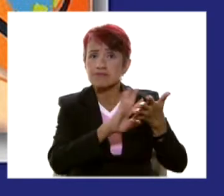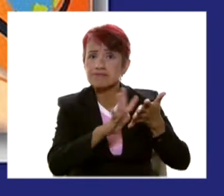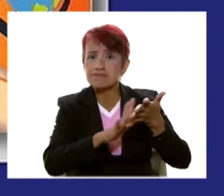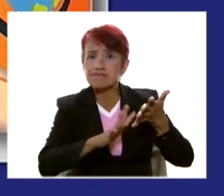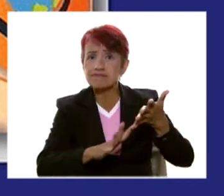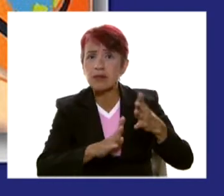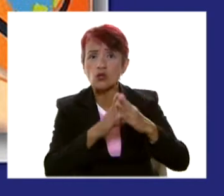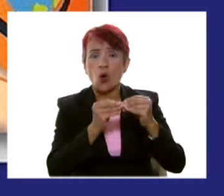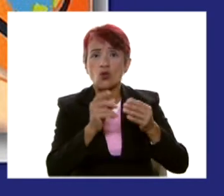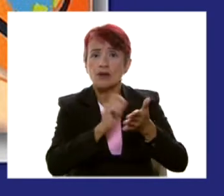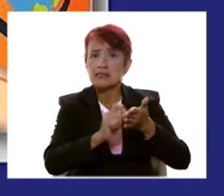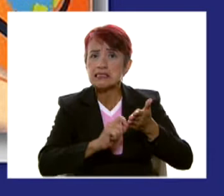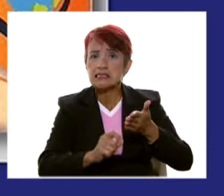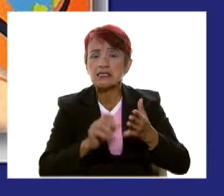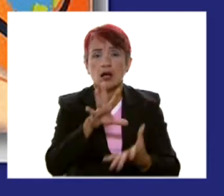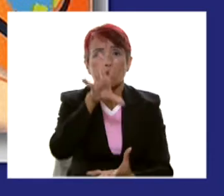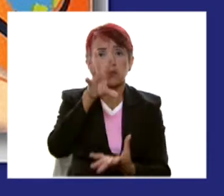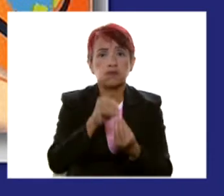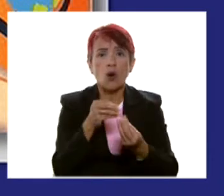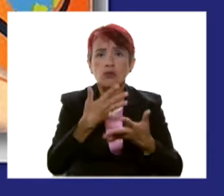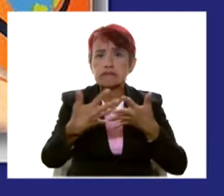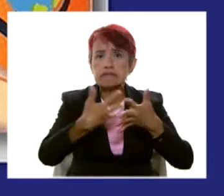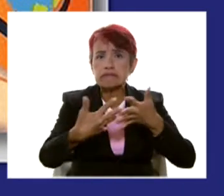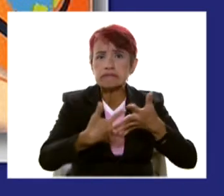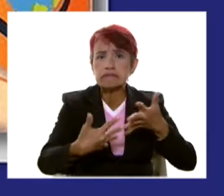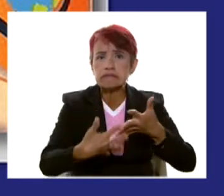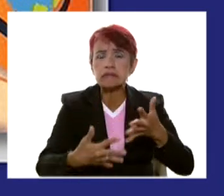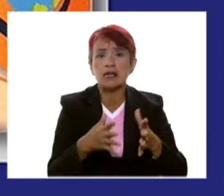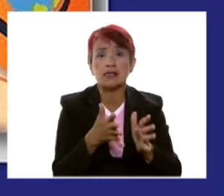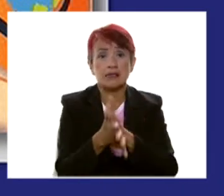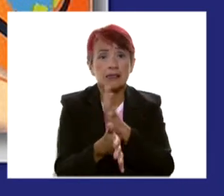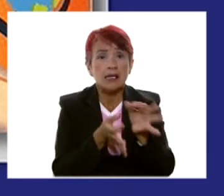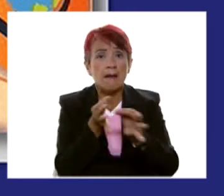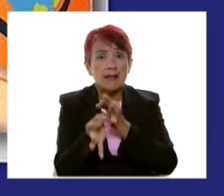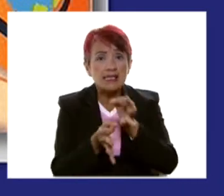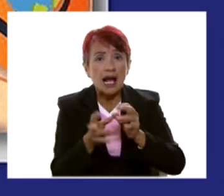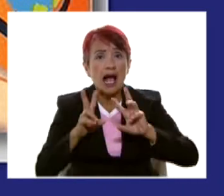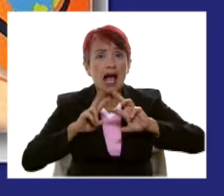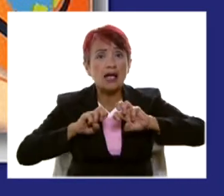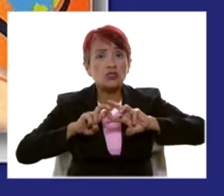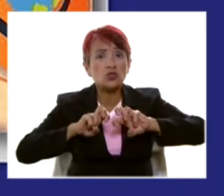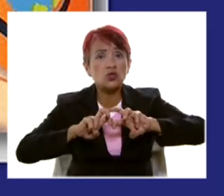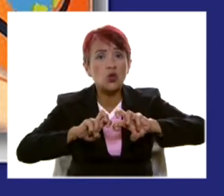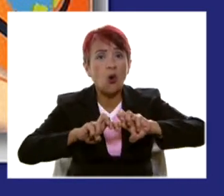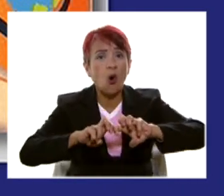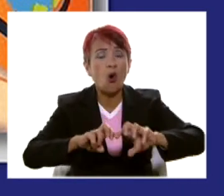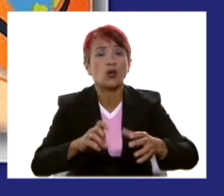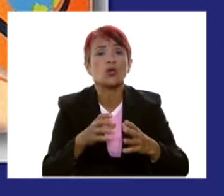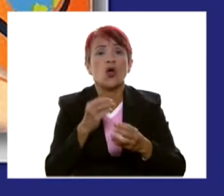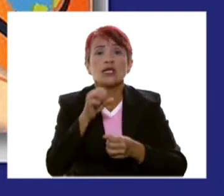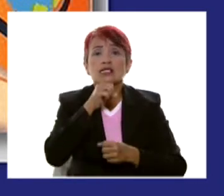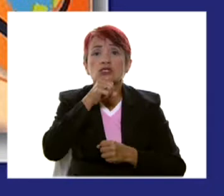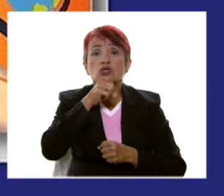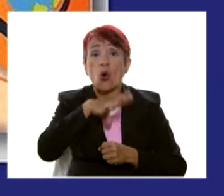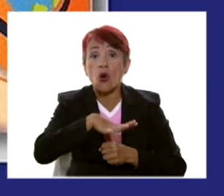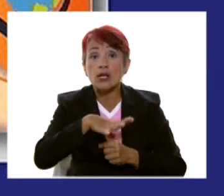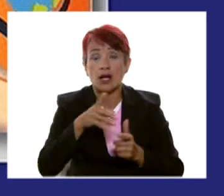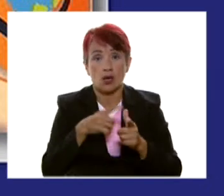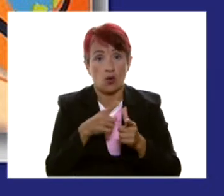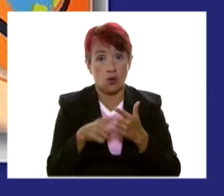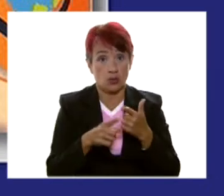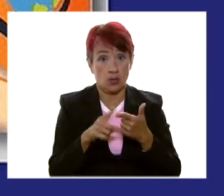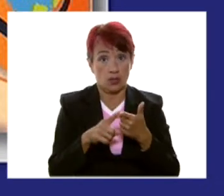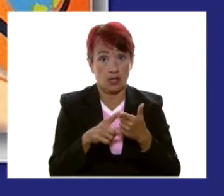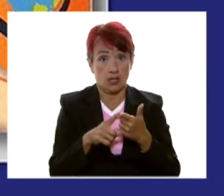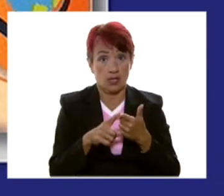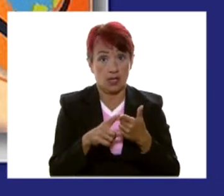Mayormente nosotros en otras clases hemos estado hablando sobre la documentación, la investigación documental, que es parecido a una argumentación. ¿Por qué? Porque cuando redactamos una